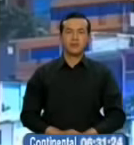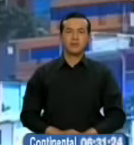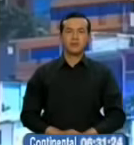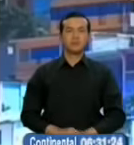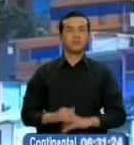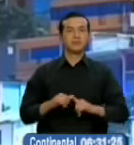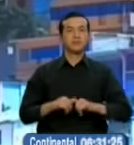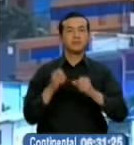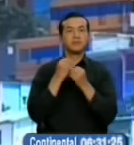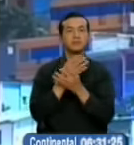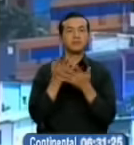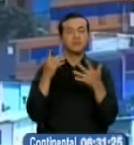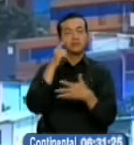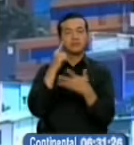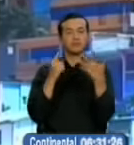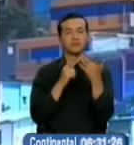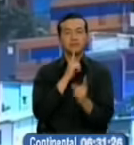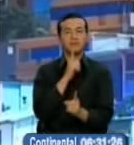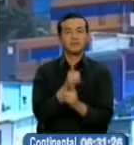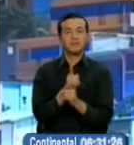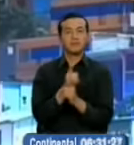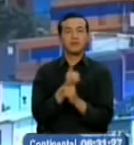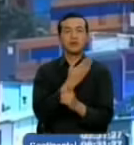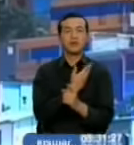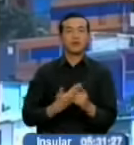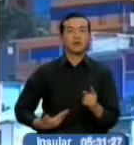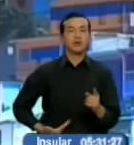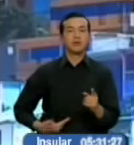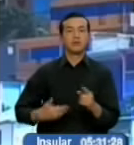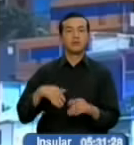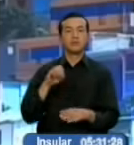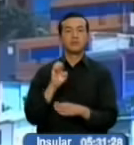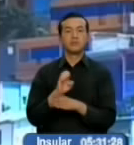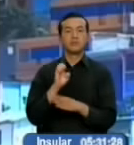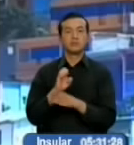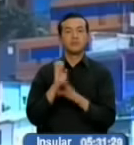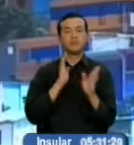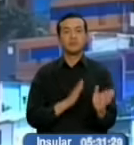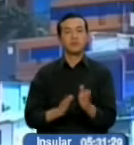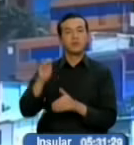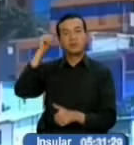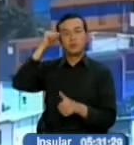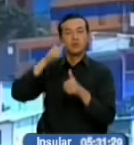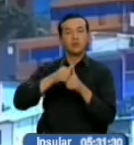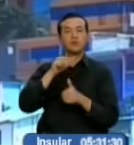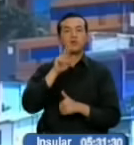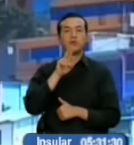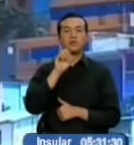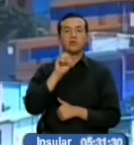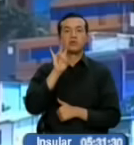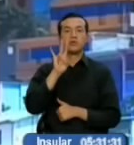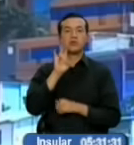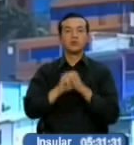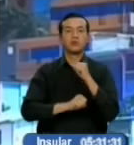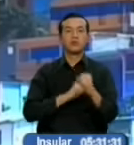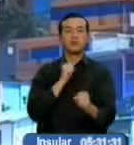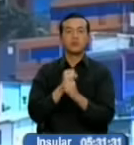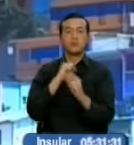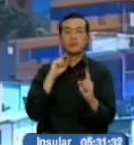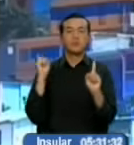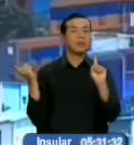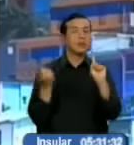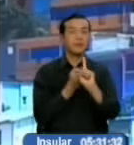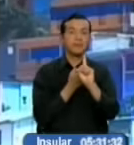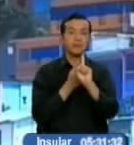Vamos de inmediato con el desarrollo de la información. La Presidencia de la República prepara la conmemoración de los 207 años del primer grito